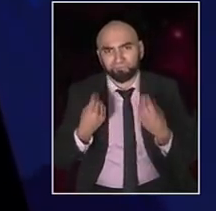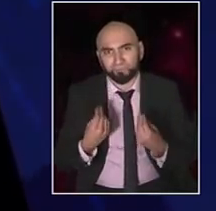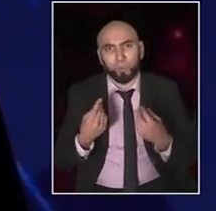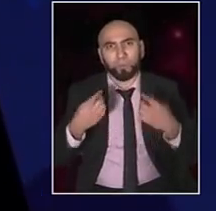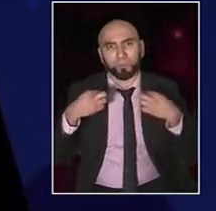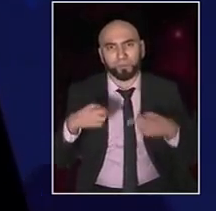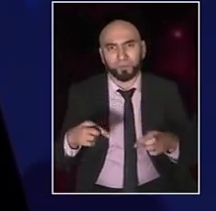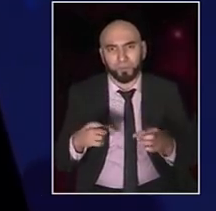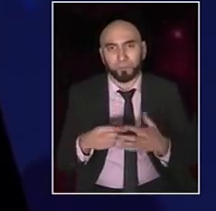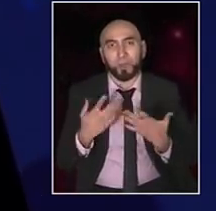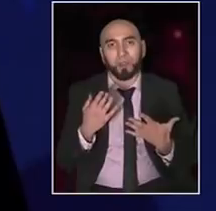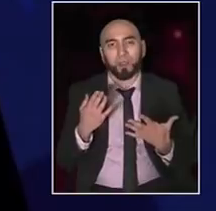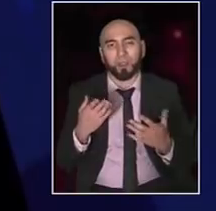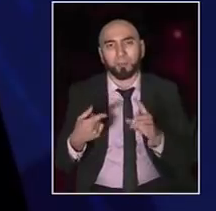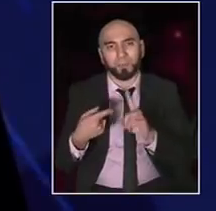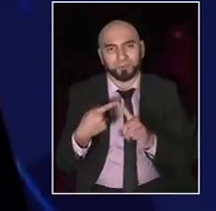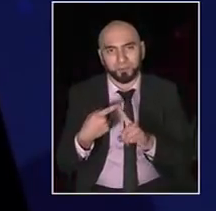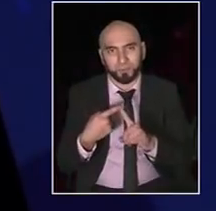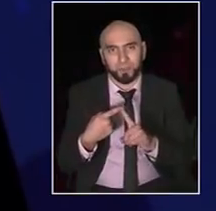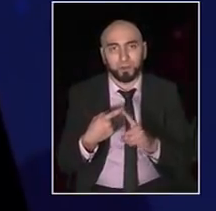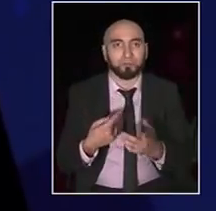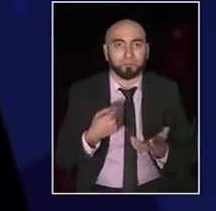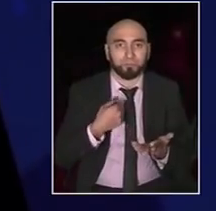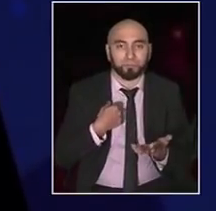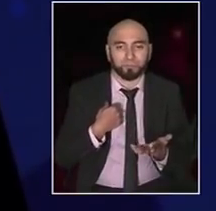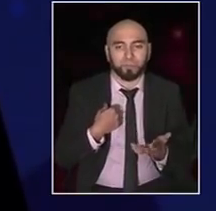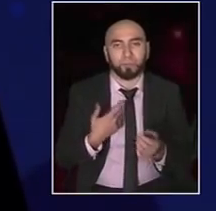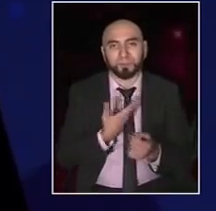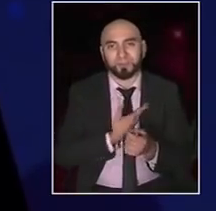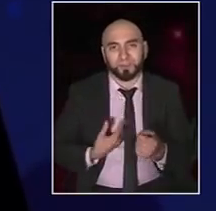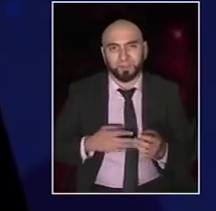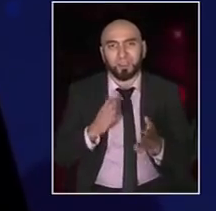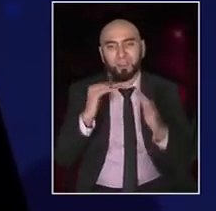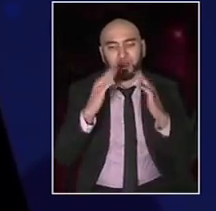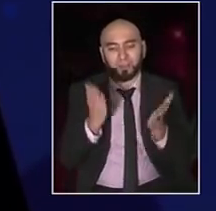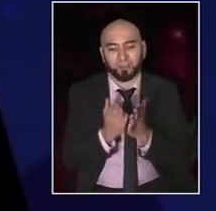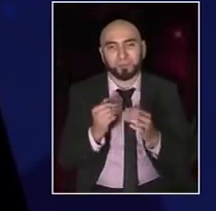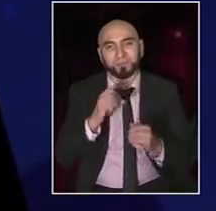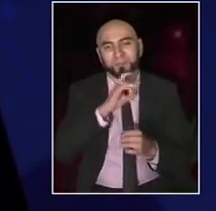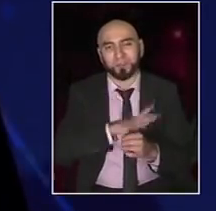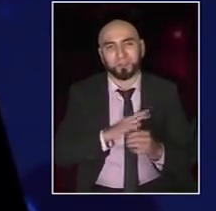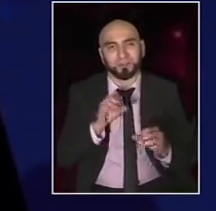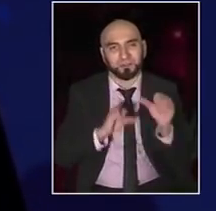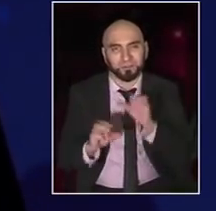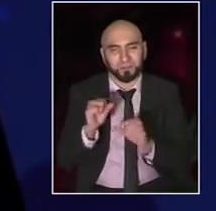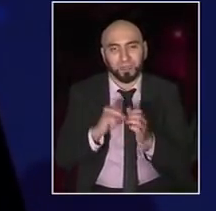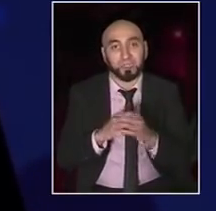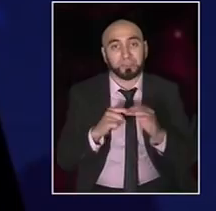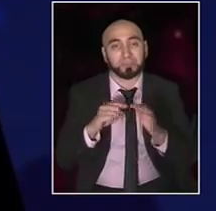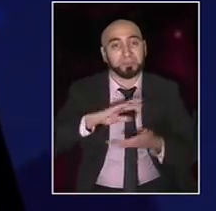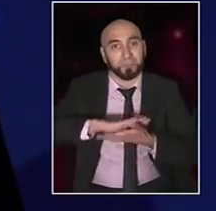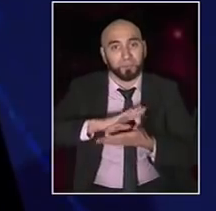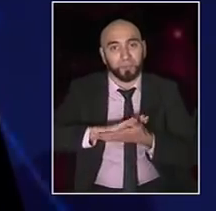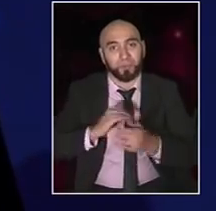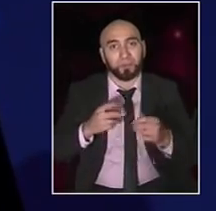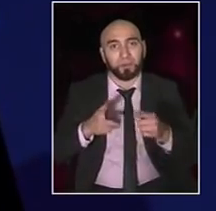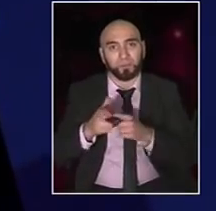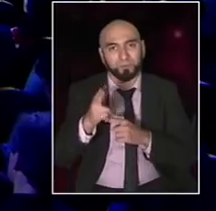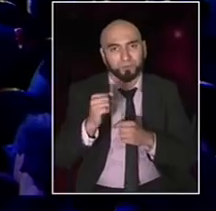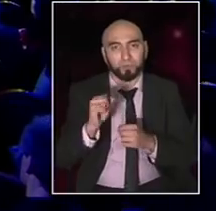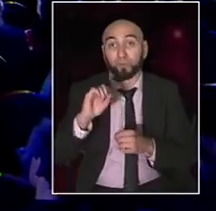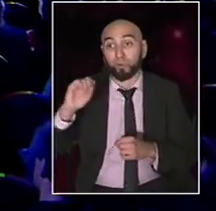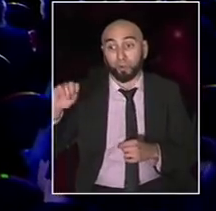para participar como presidenta de la Academia Chilena de Ciencias en esta ceremonia de inauguración de este octavo Congreso